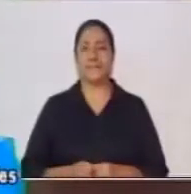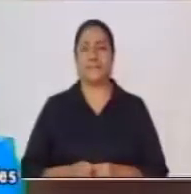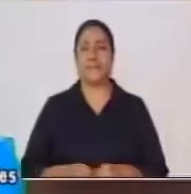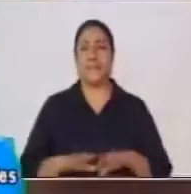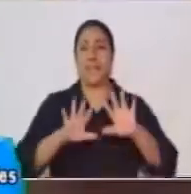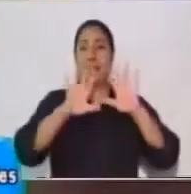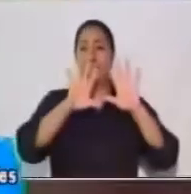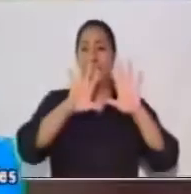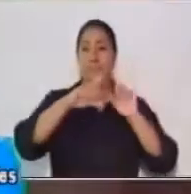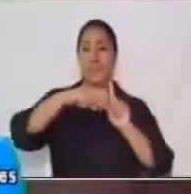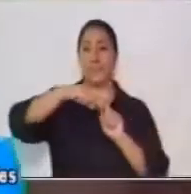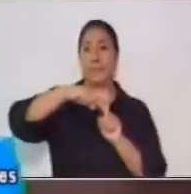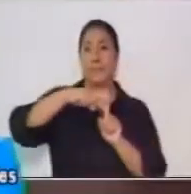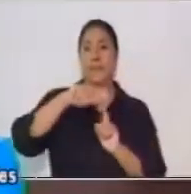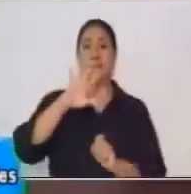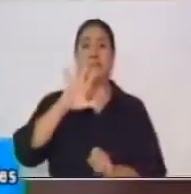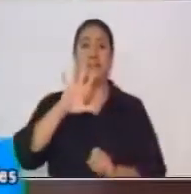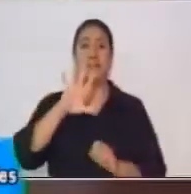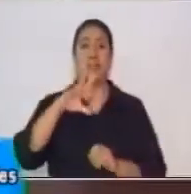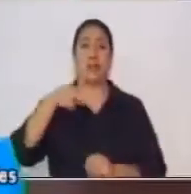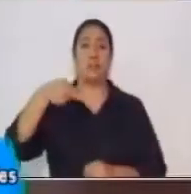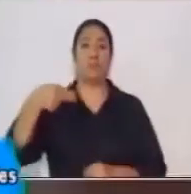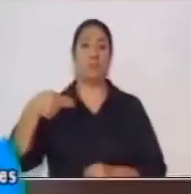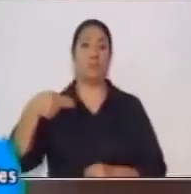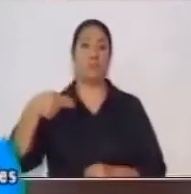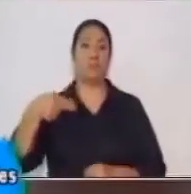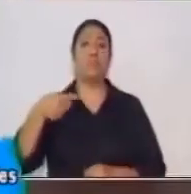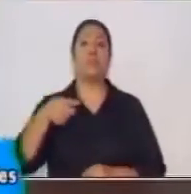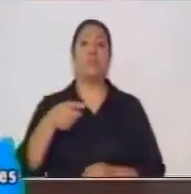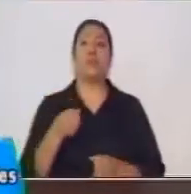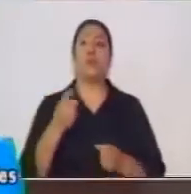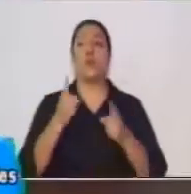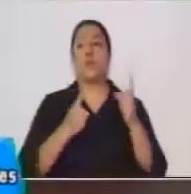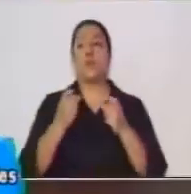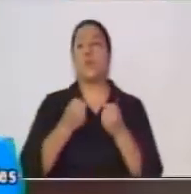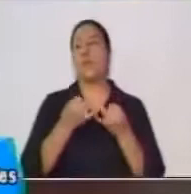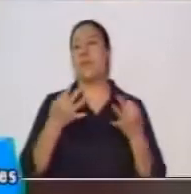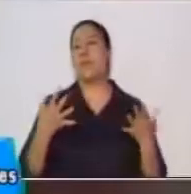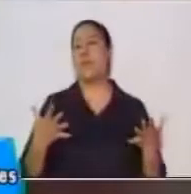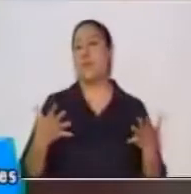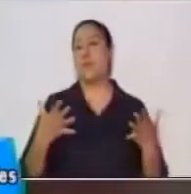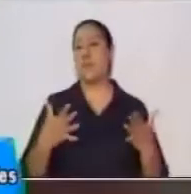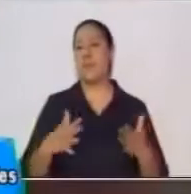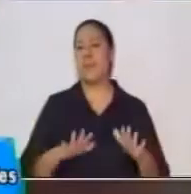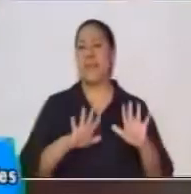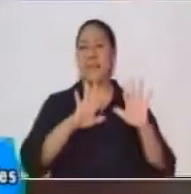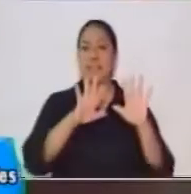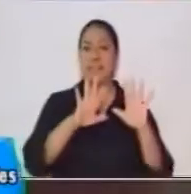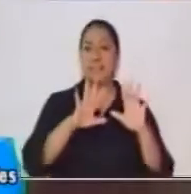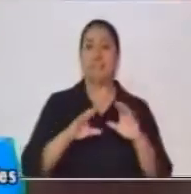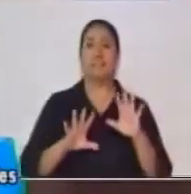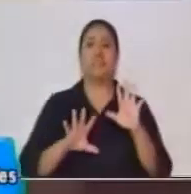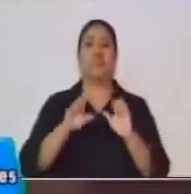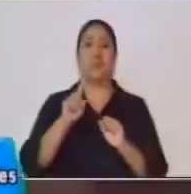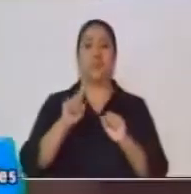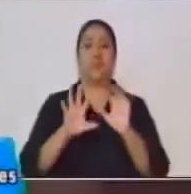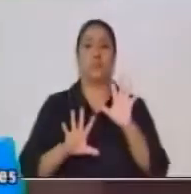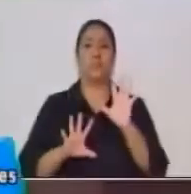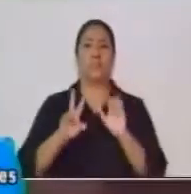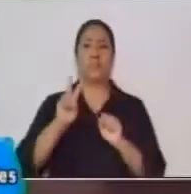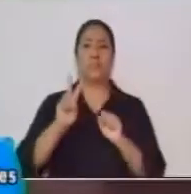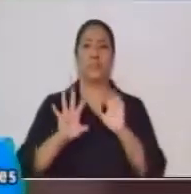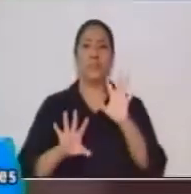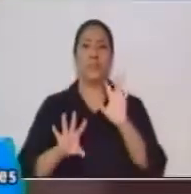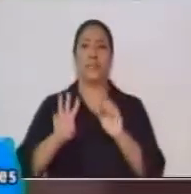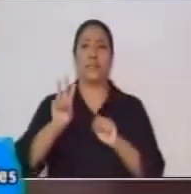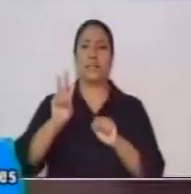más 5, ¿qué número tenemos? Ayúdame. 10, 11, 12,